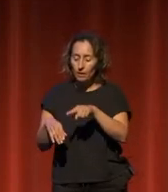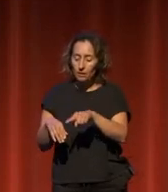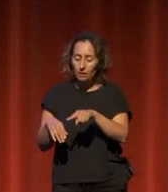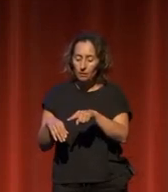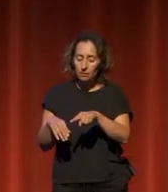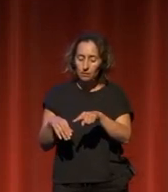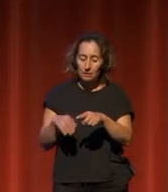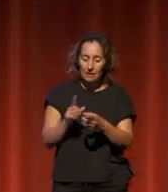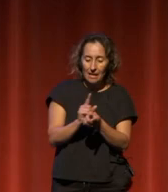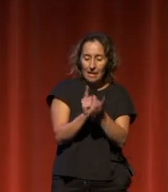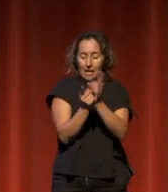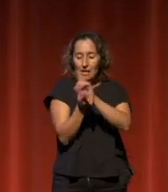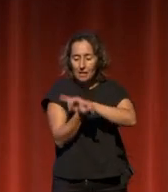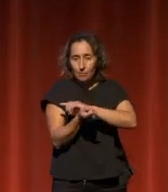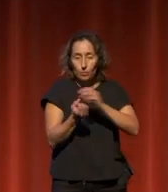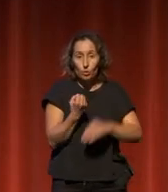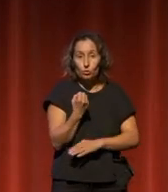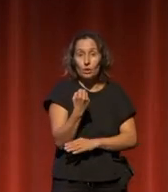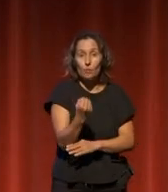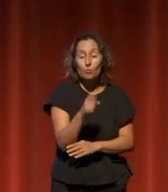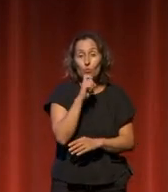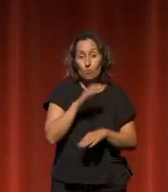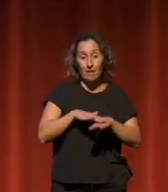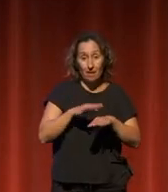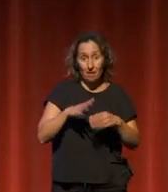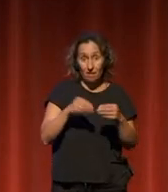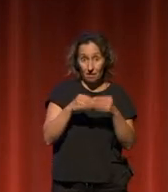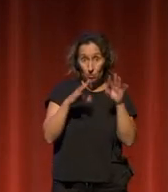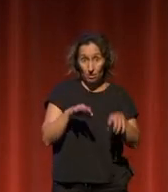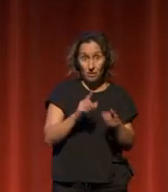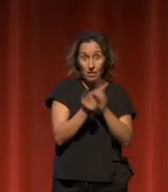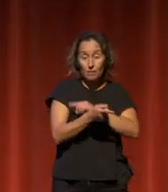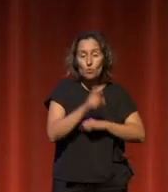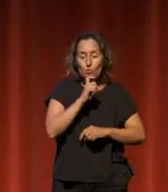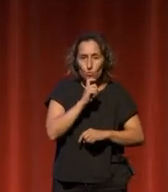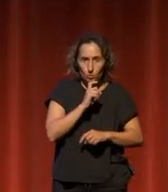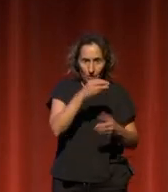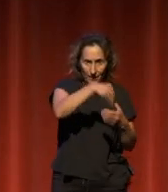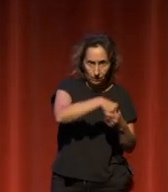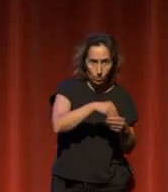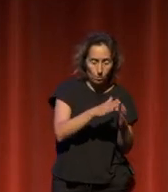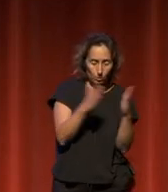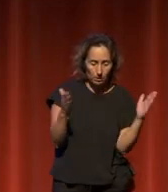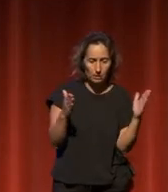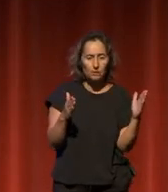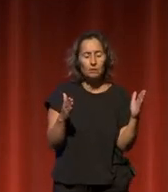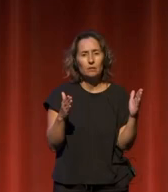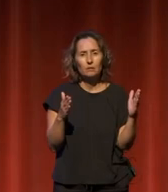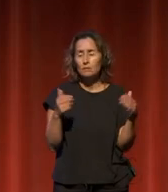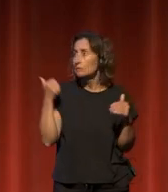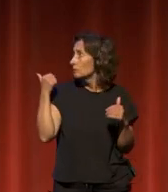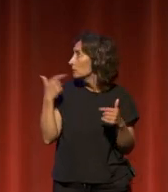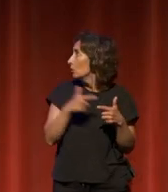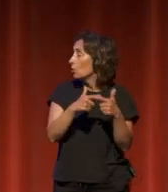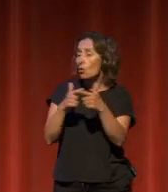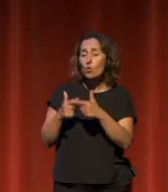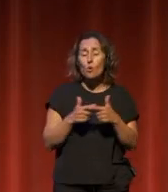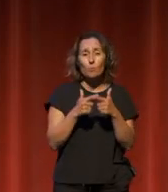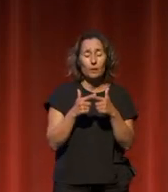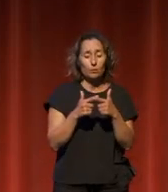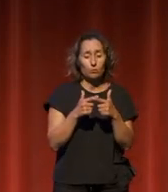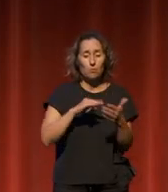las bibliotecas y aquí eh comparto algunas herramientas y metodologías que utilizan las